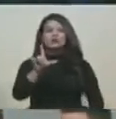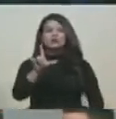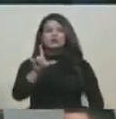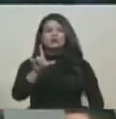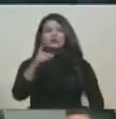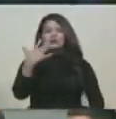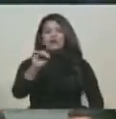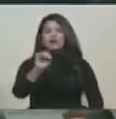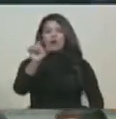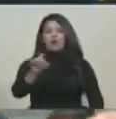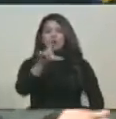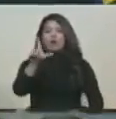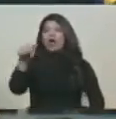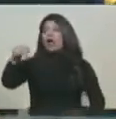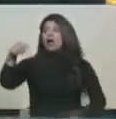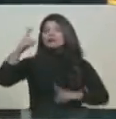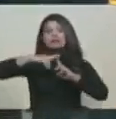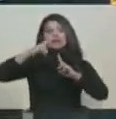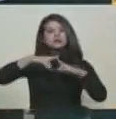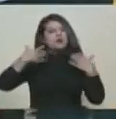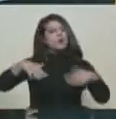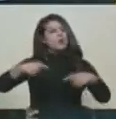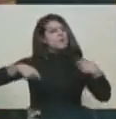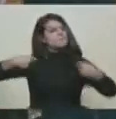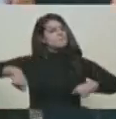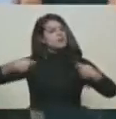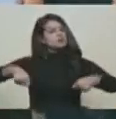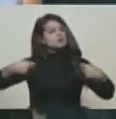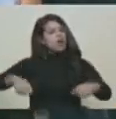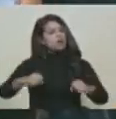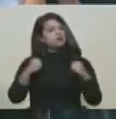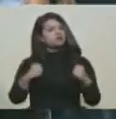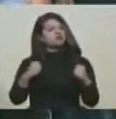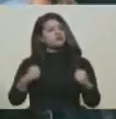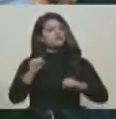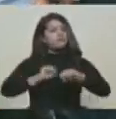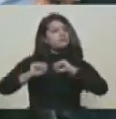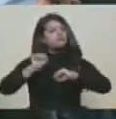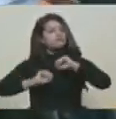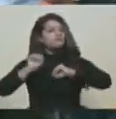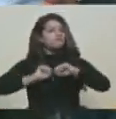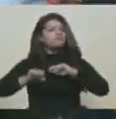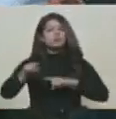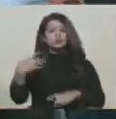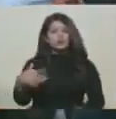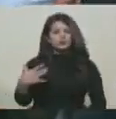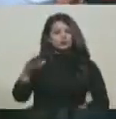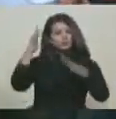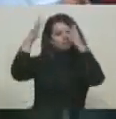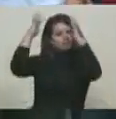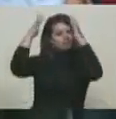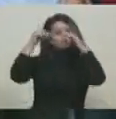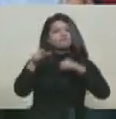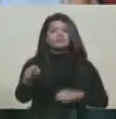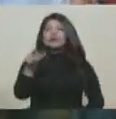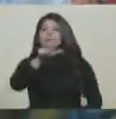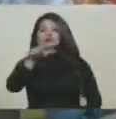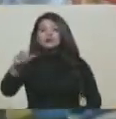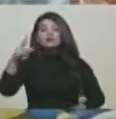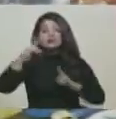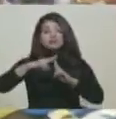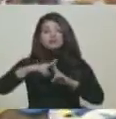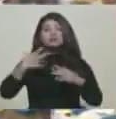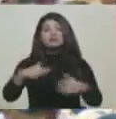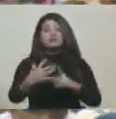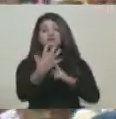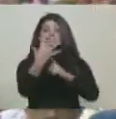donde el Táchira libró una batalla heroica. Un pueblo que fue asediado, amenazado por el terror,